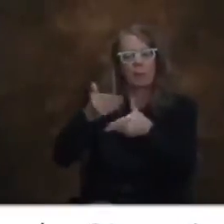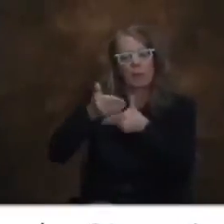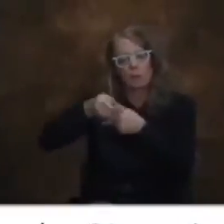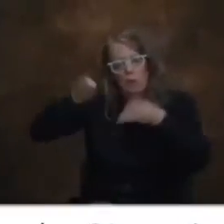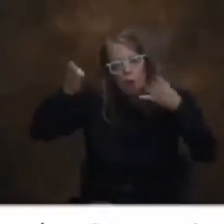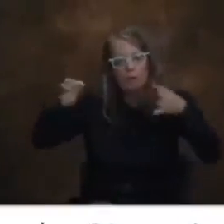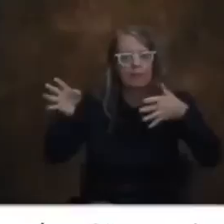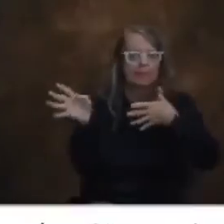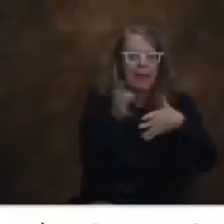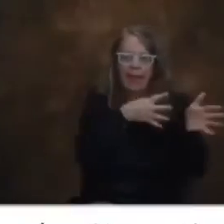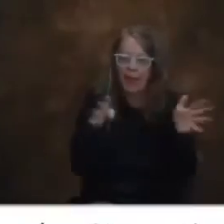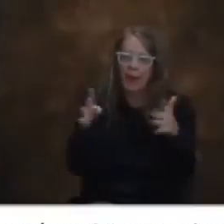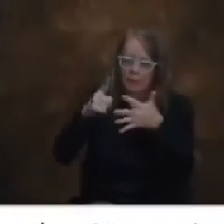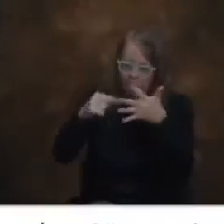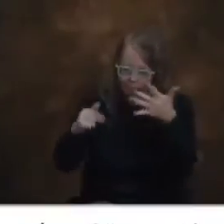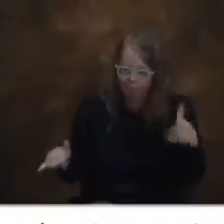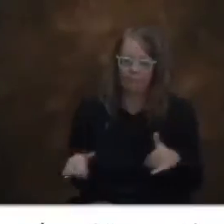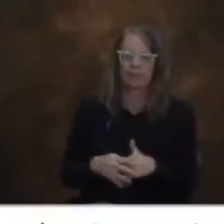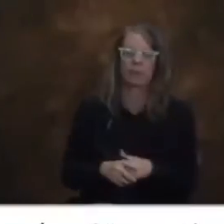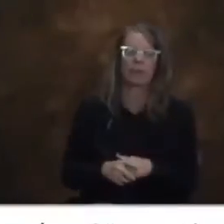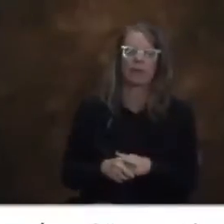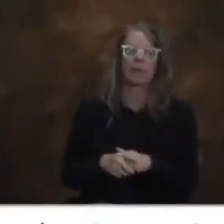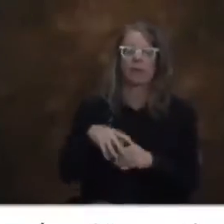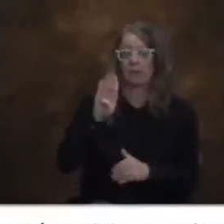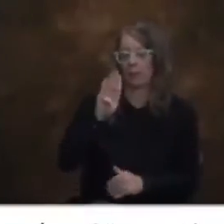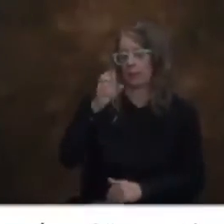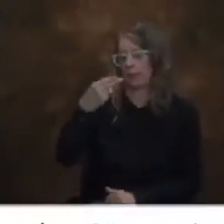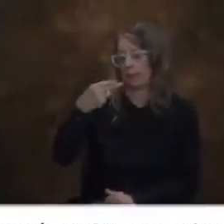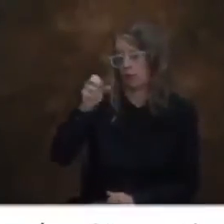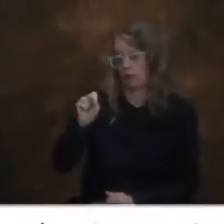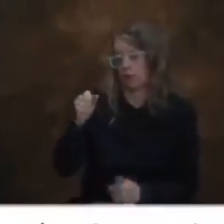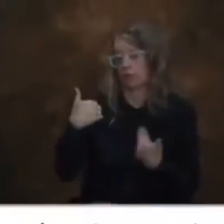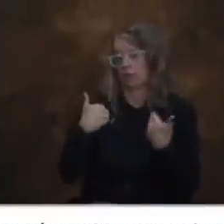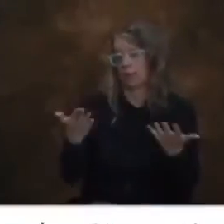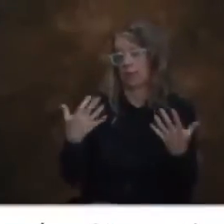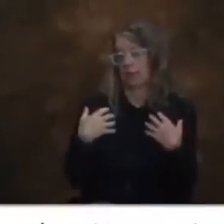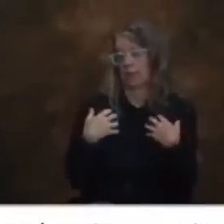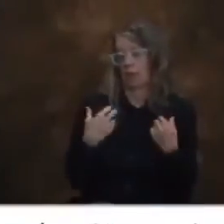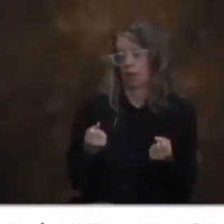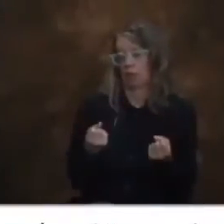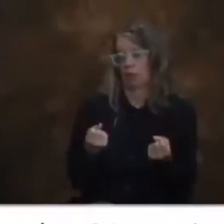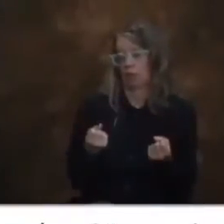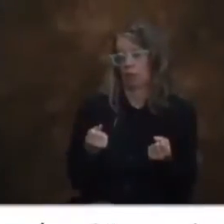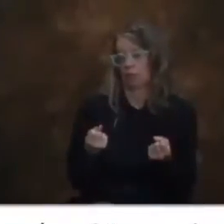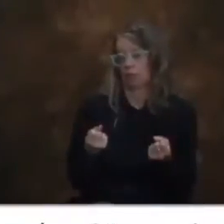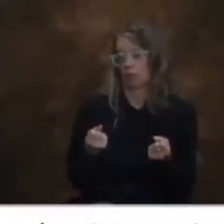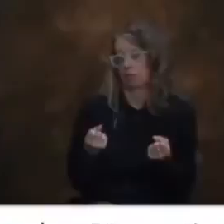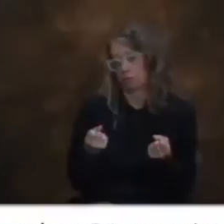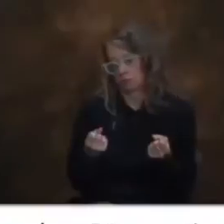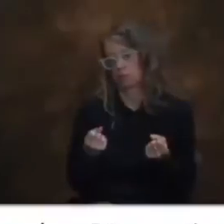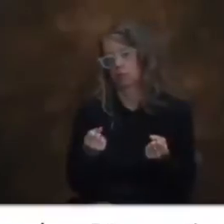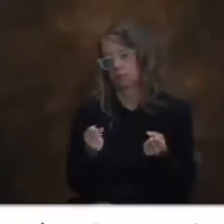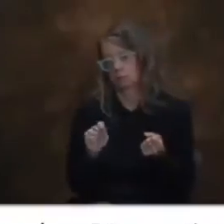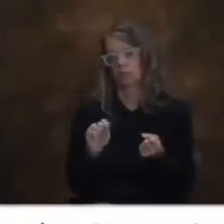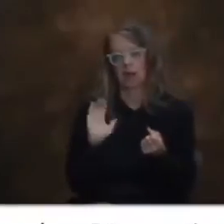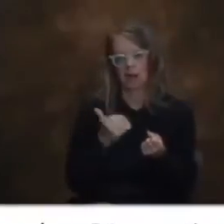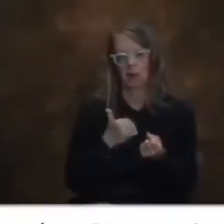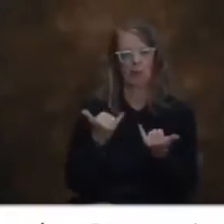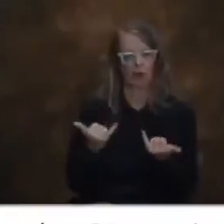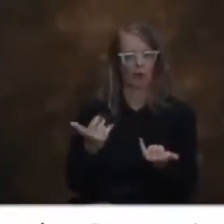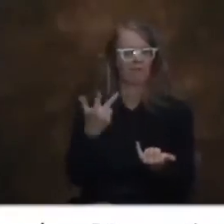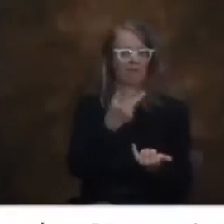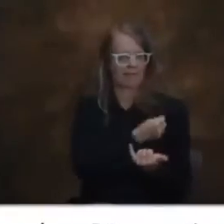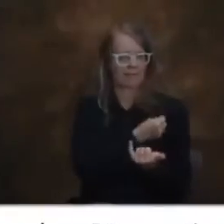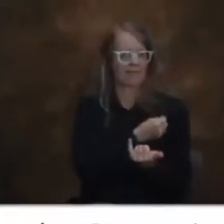además el departamento de salud del condado de pont com además de sus esfuerzos de